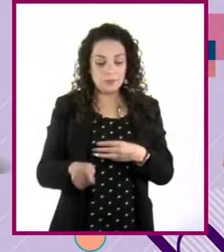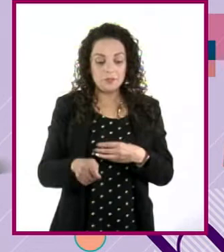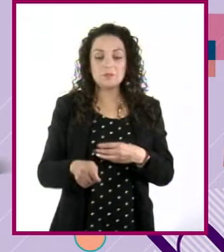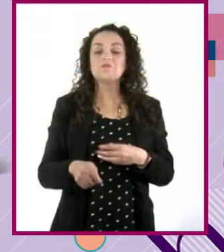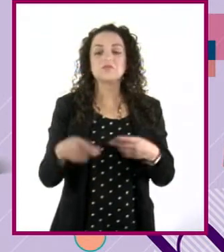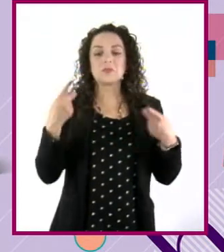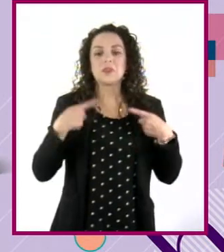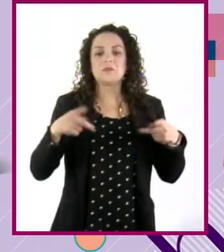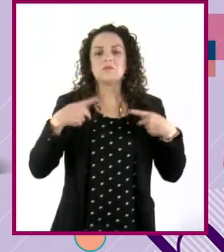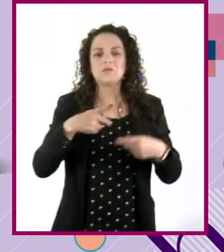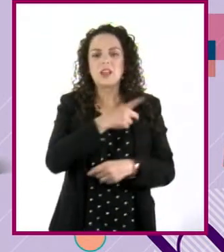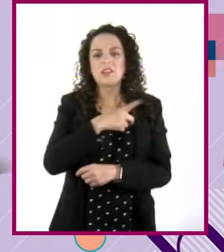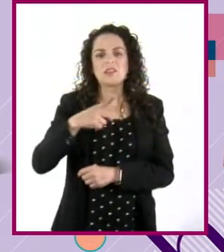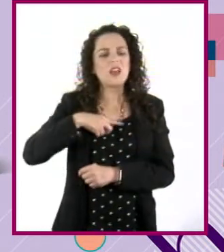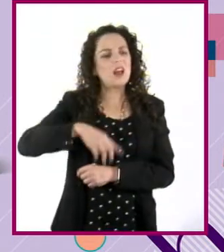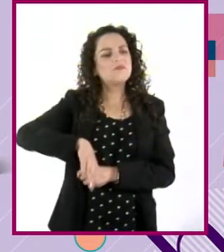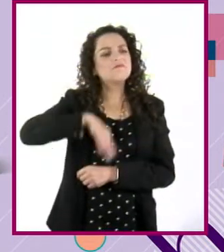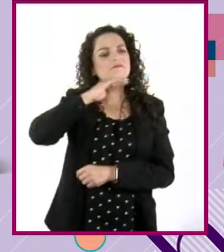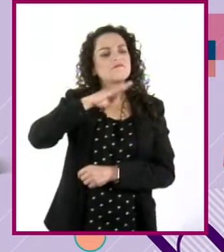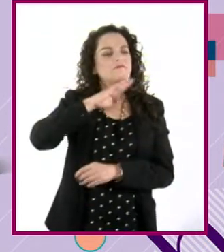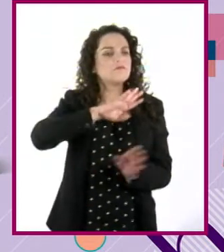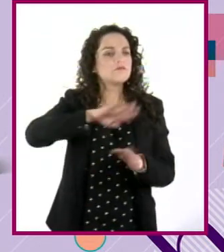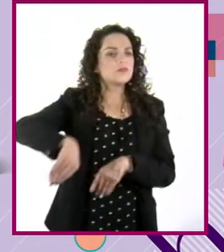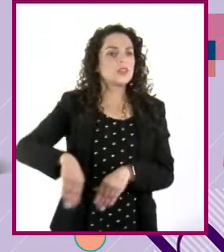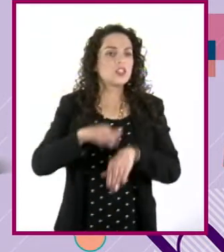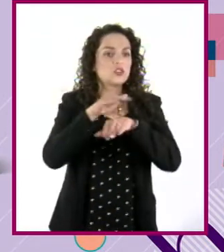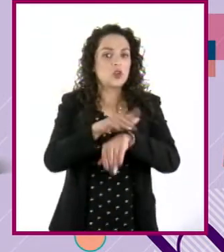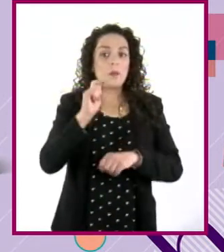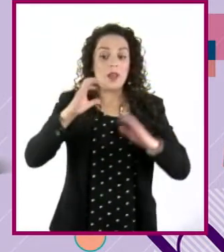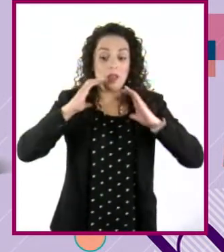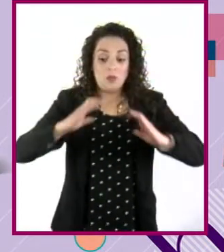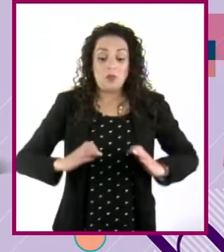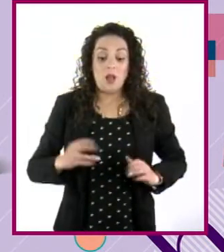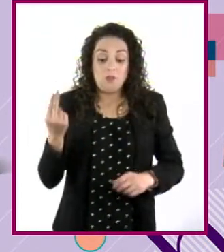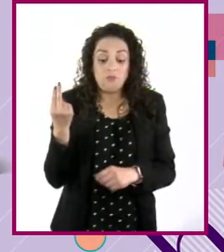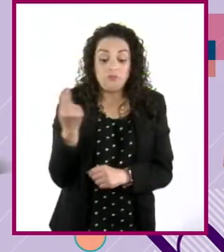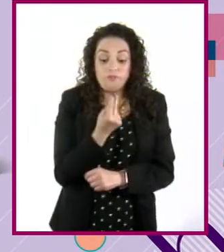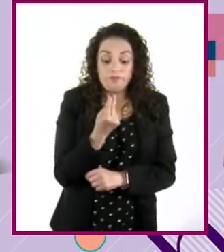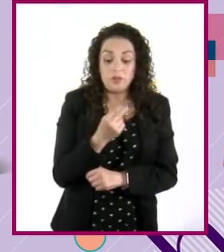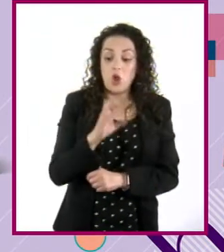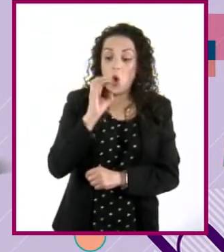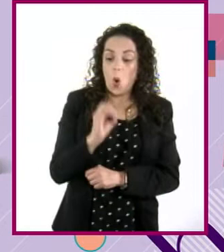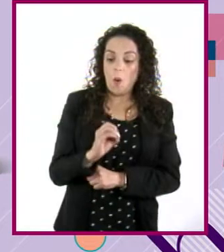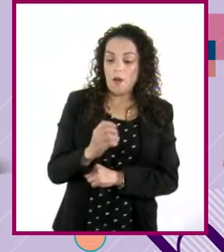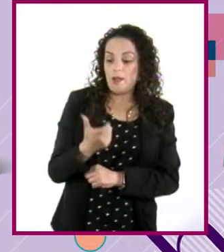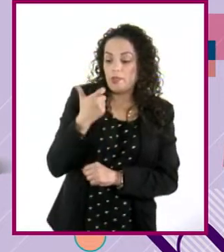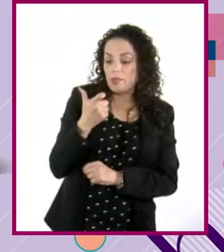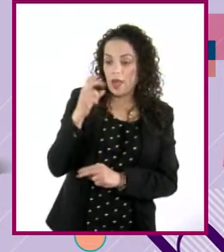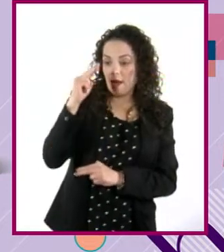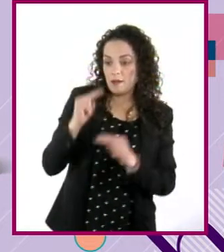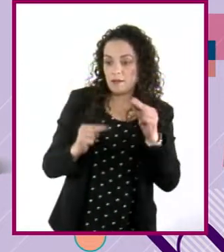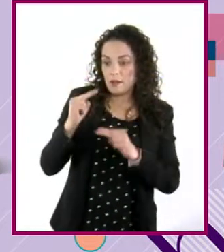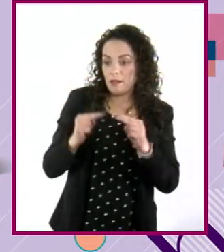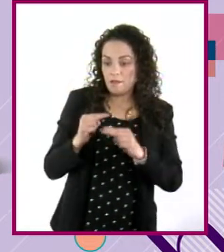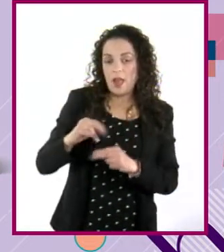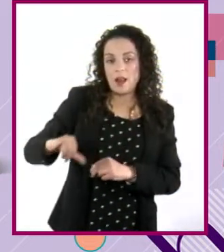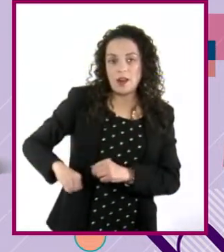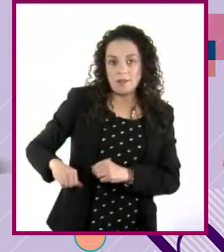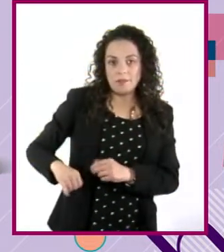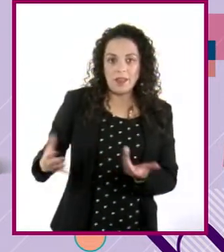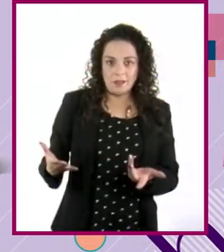indiferentes, relacionados con las necesidades biológicas y con el estatus social o económico del individuo.